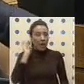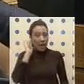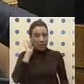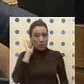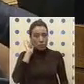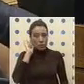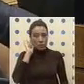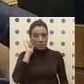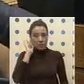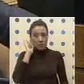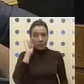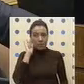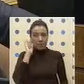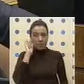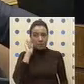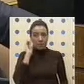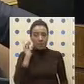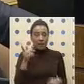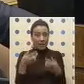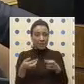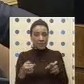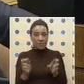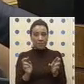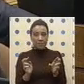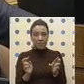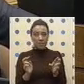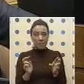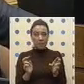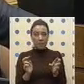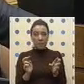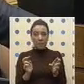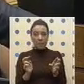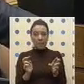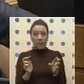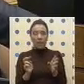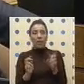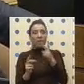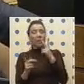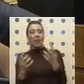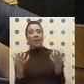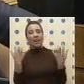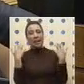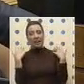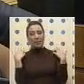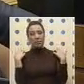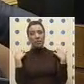escuchar. En aquella ocasión, más que buscar las responsabilidades